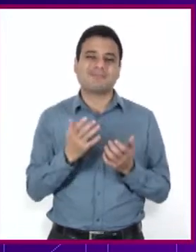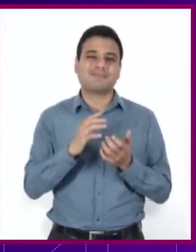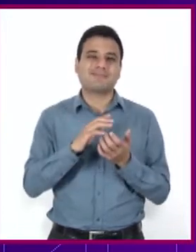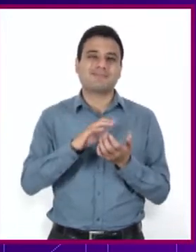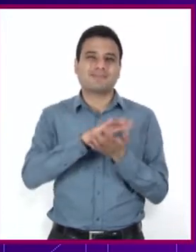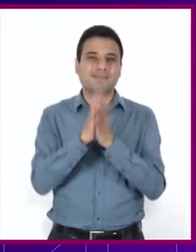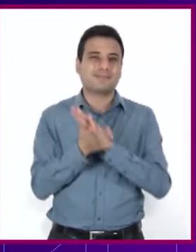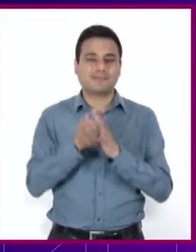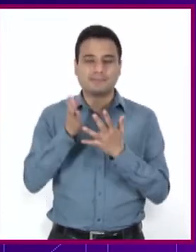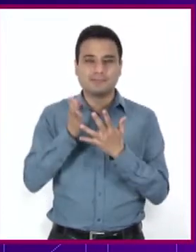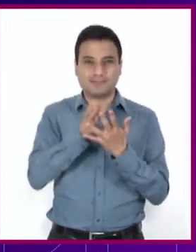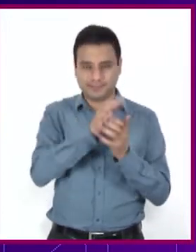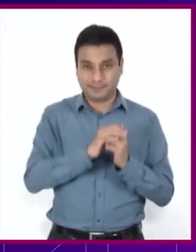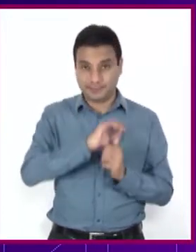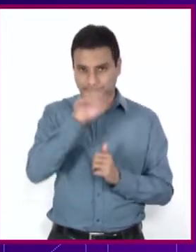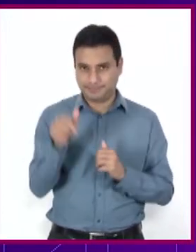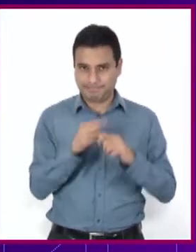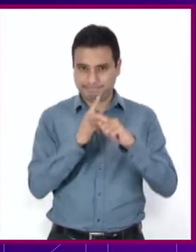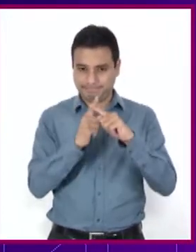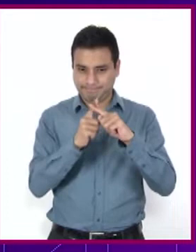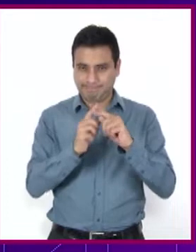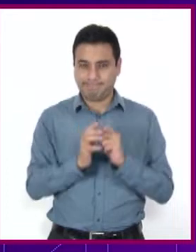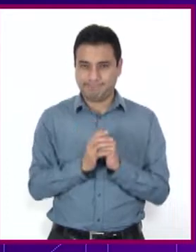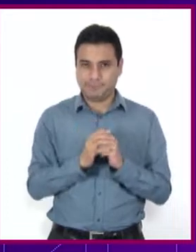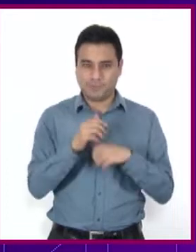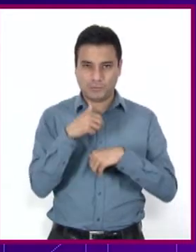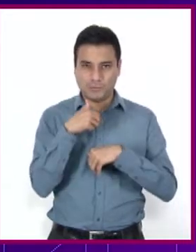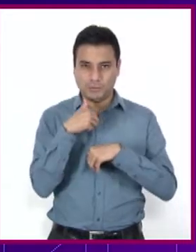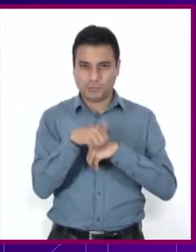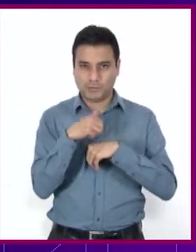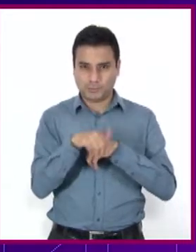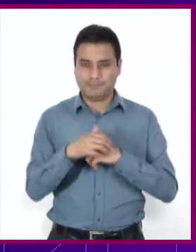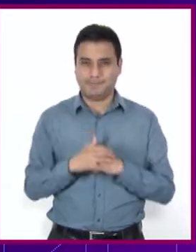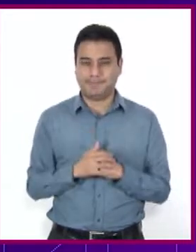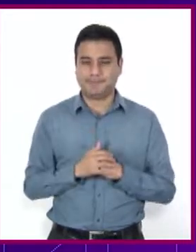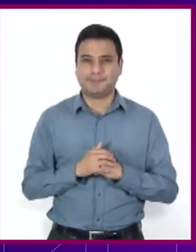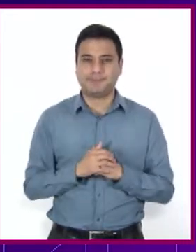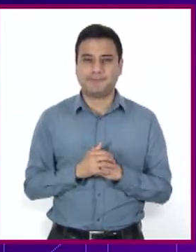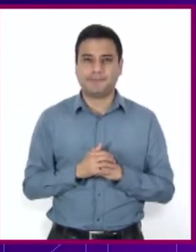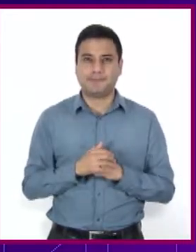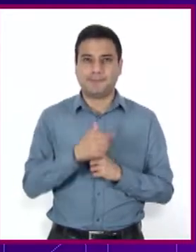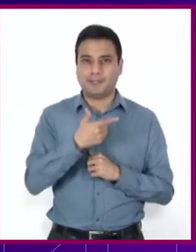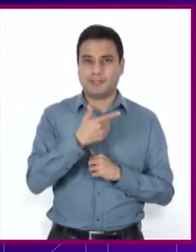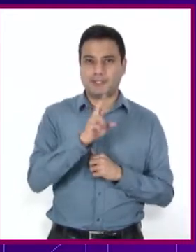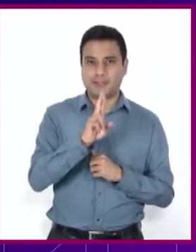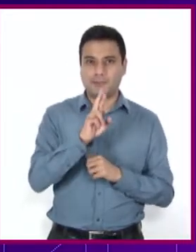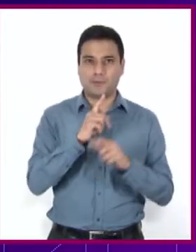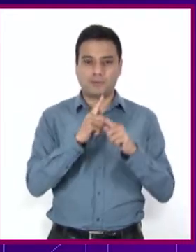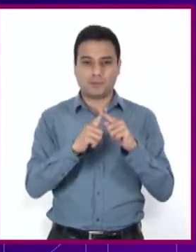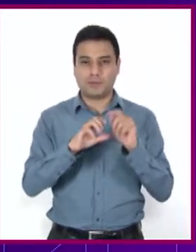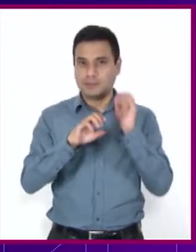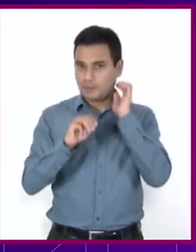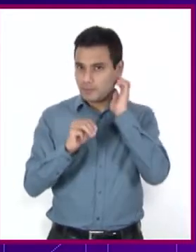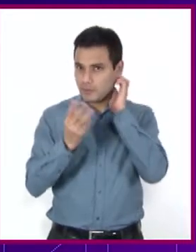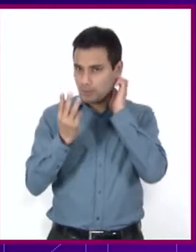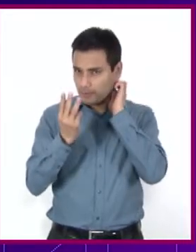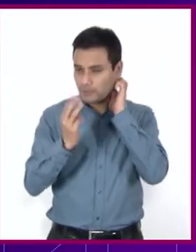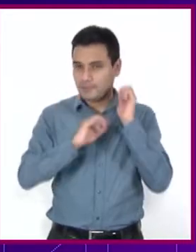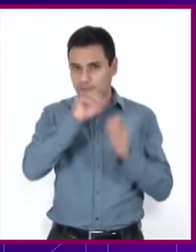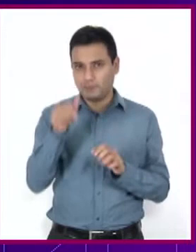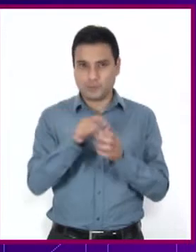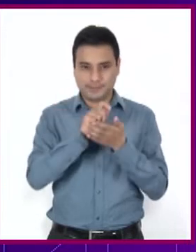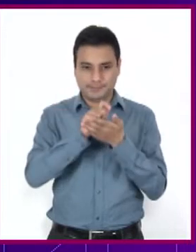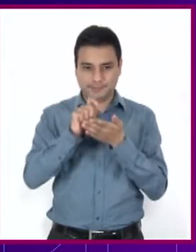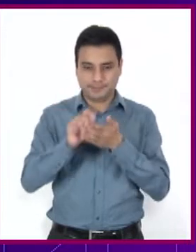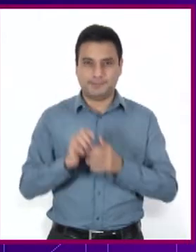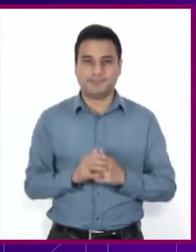Luego multiplicamos las unidades que se encuentran en los extremos, gramo por centímetro cúbico, y los escribimos en